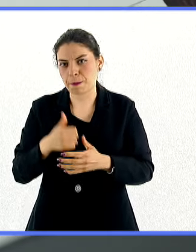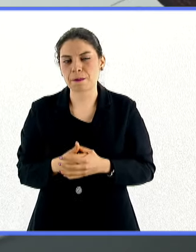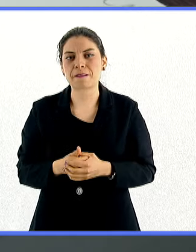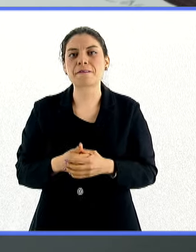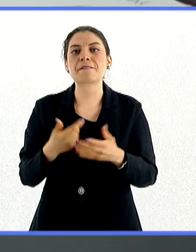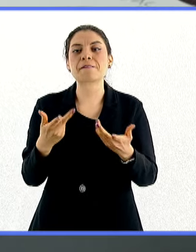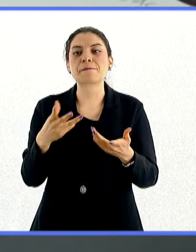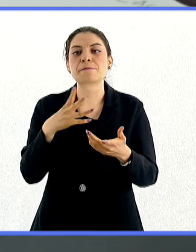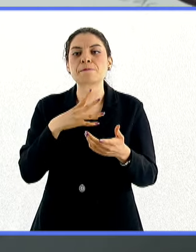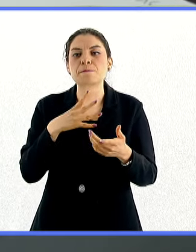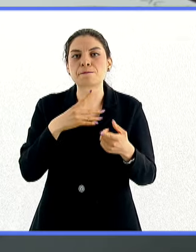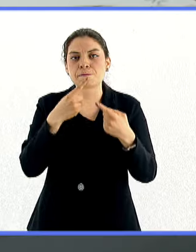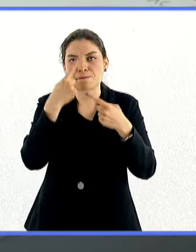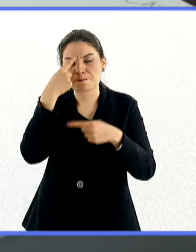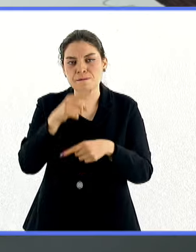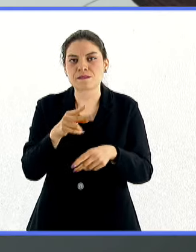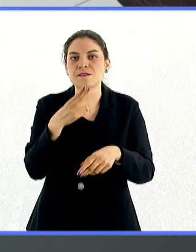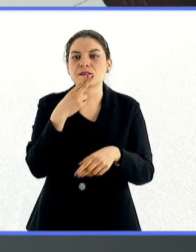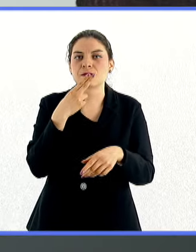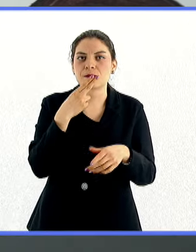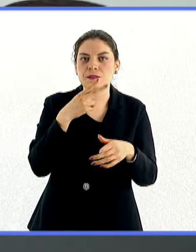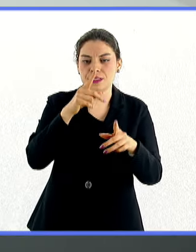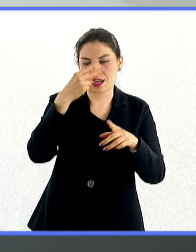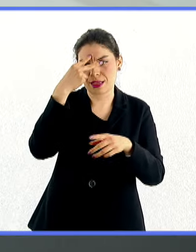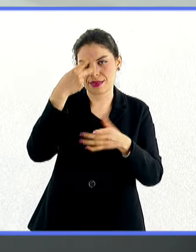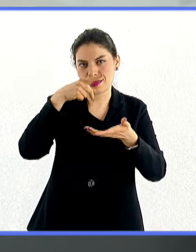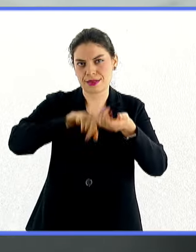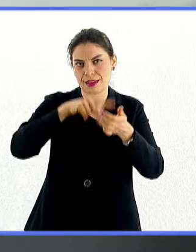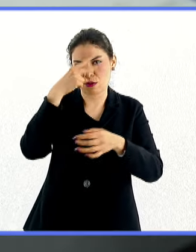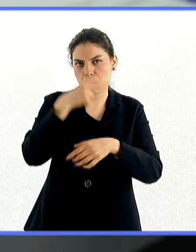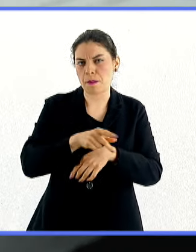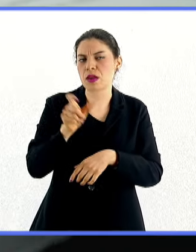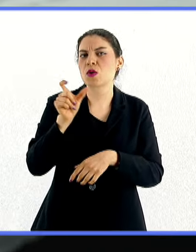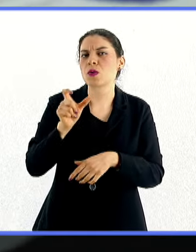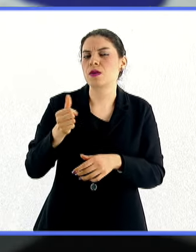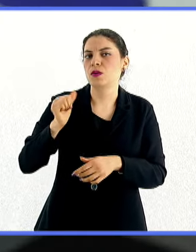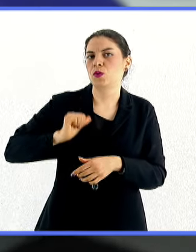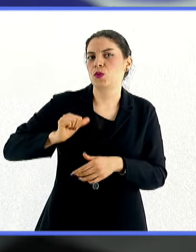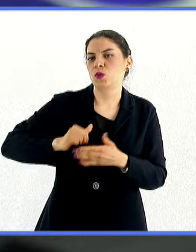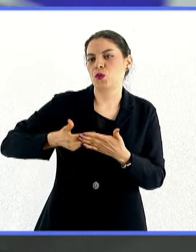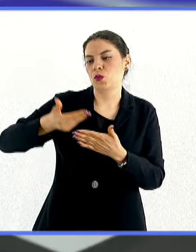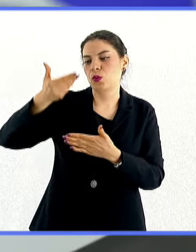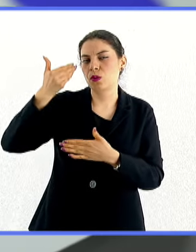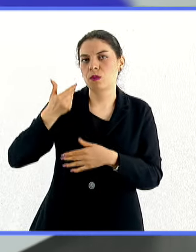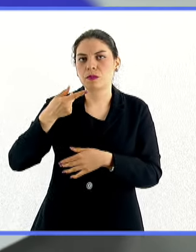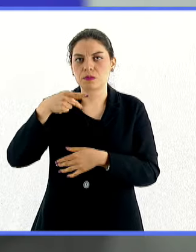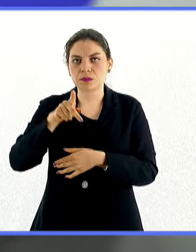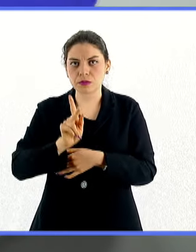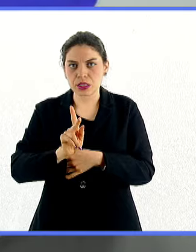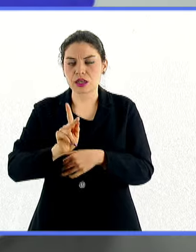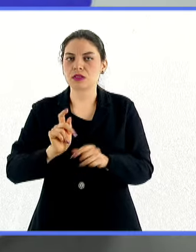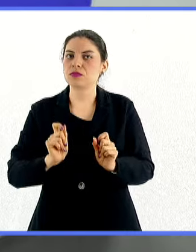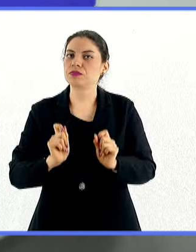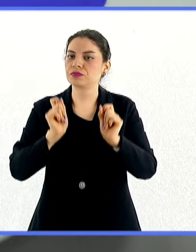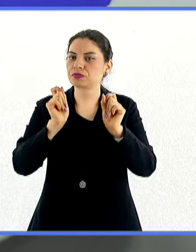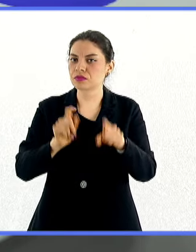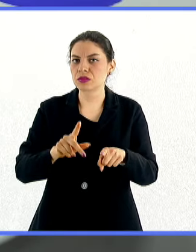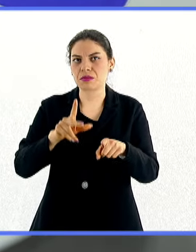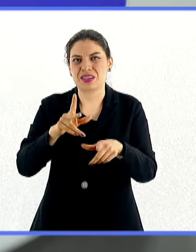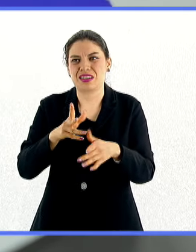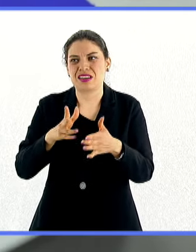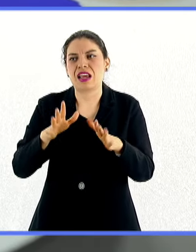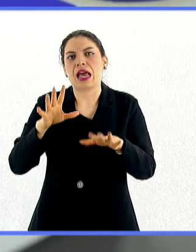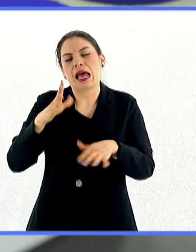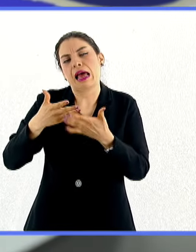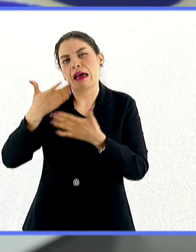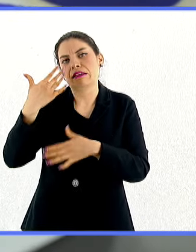y en textiles en México desde la época prehispánica. Pero aparte de eso, la disponibilidad que había era bastante